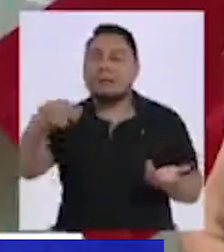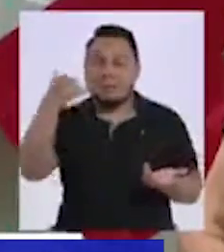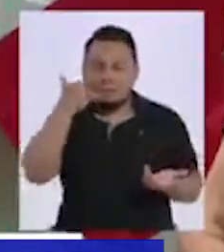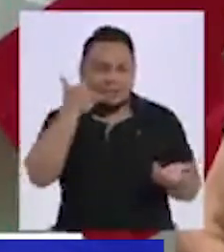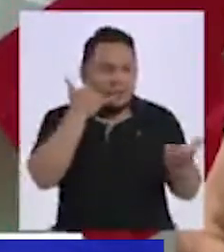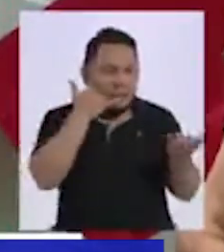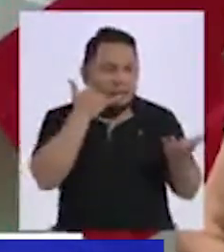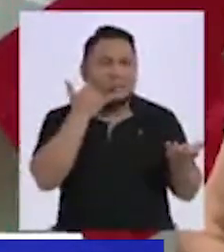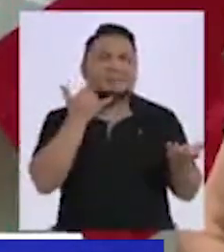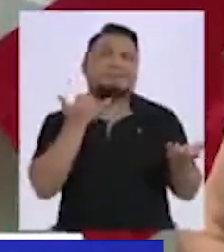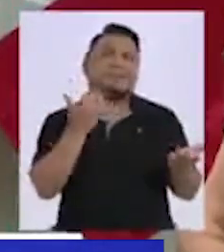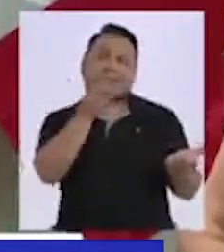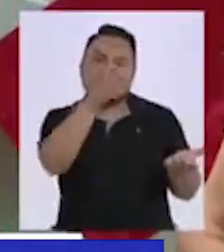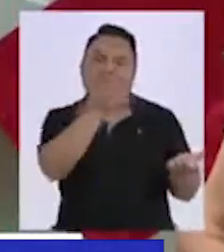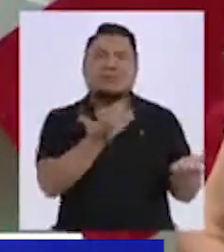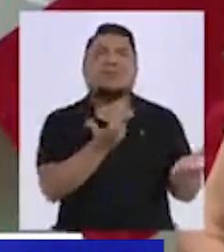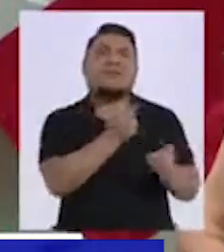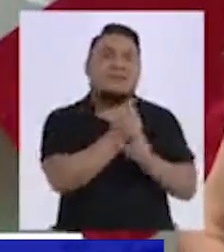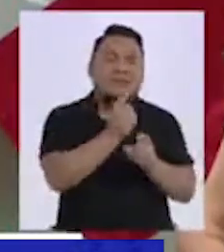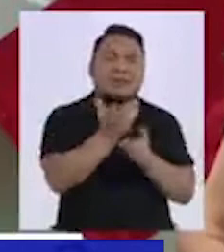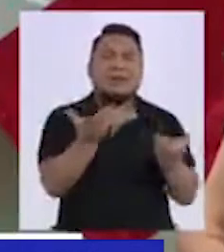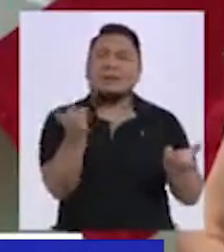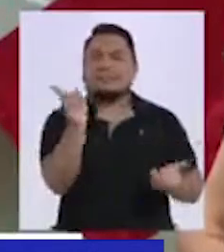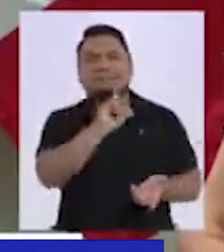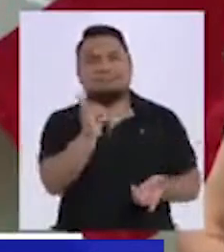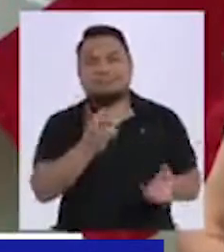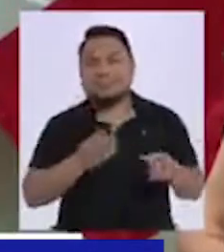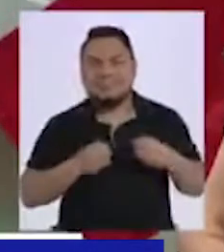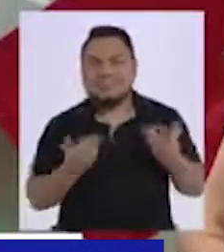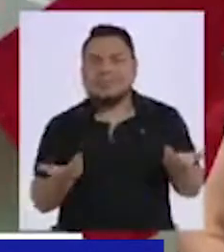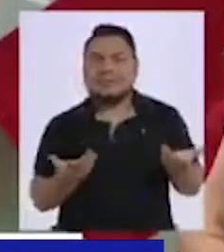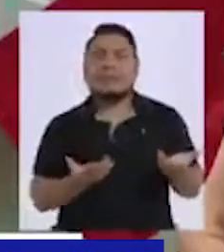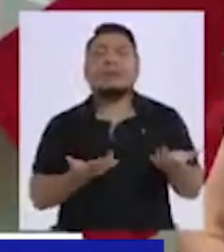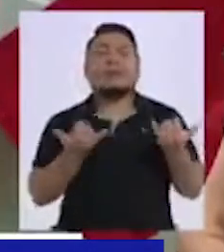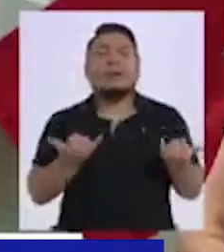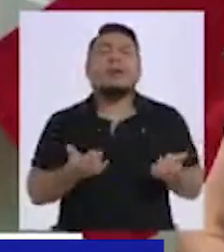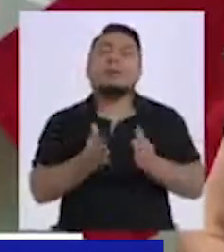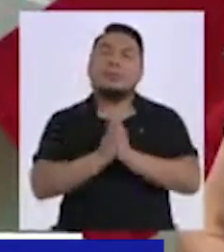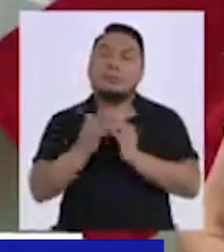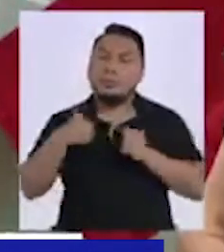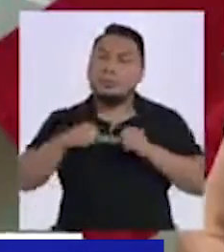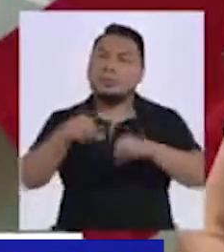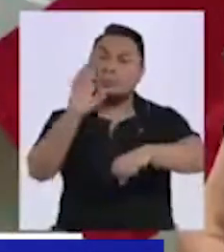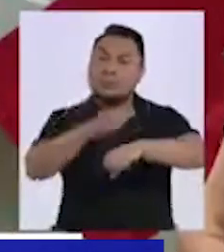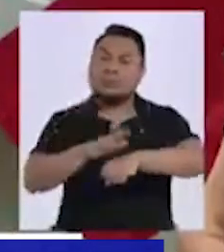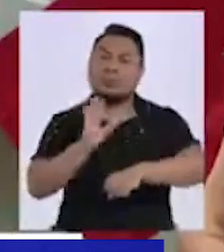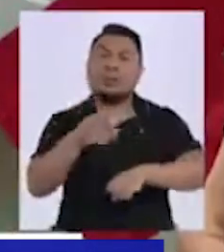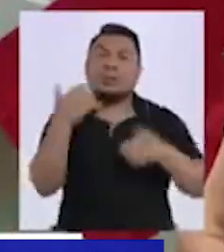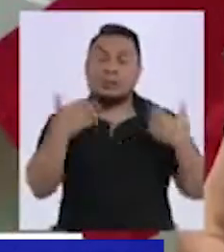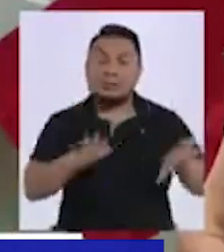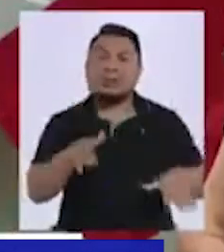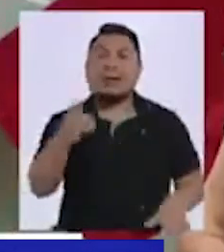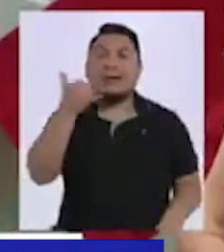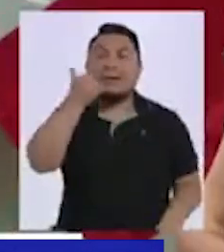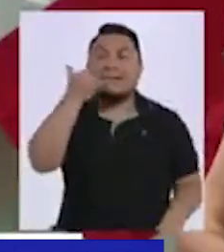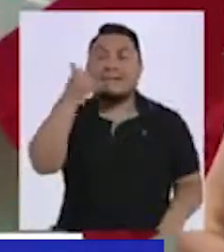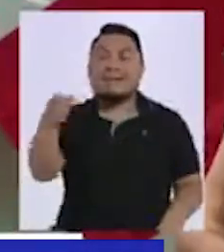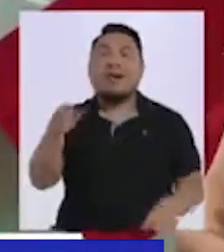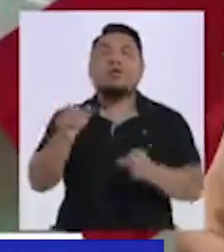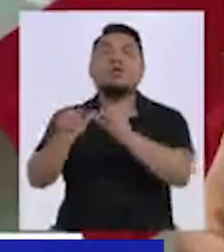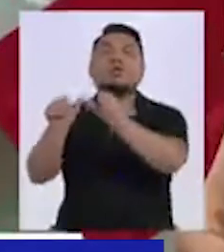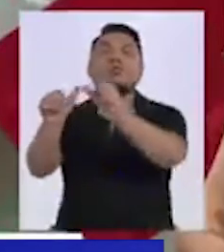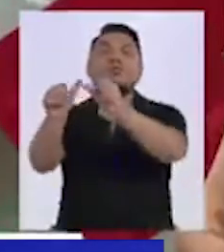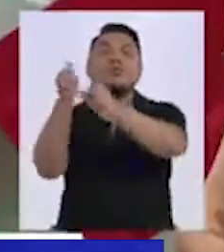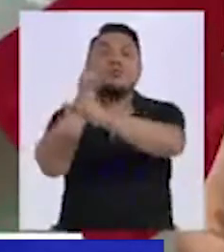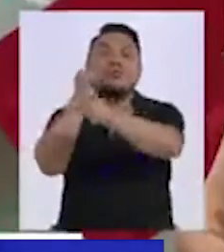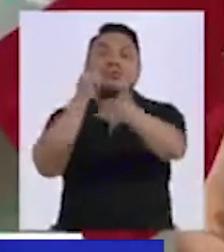personal que recibe esa llamada. Y continuamos con las sanciones. Ya hay 140